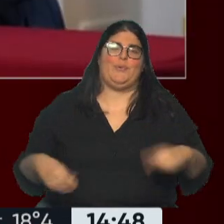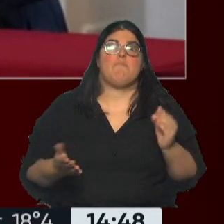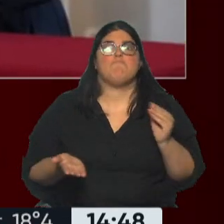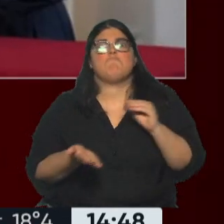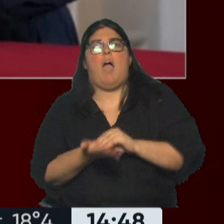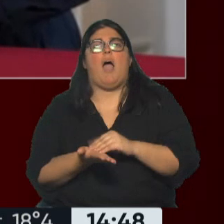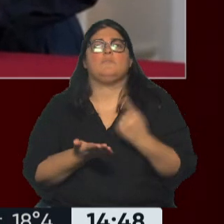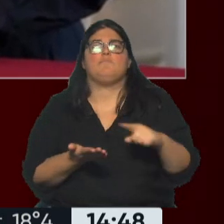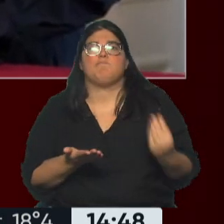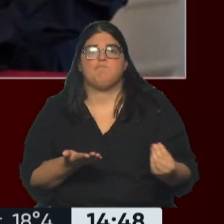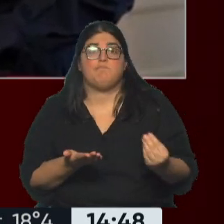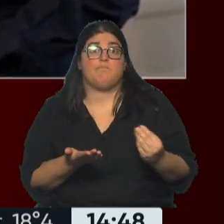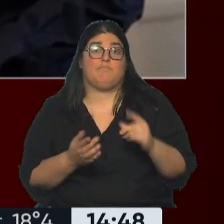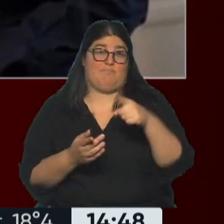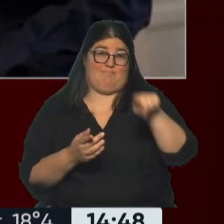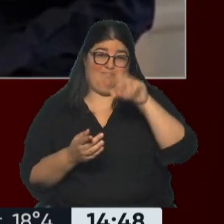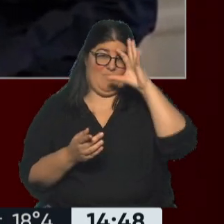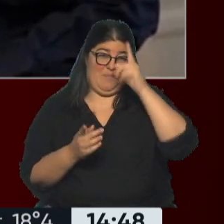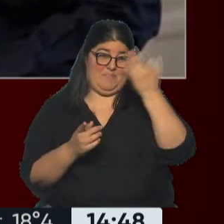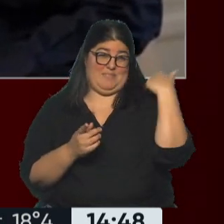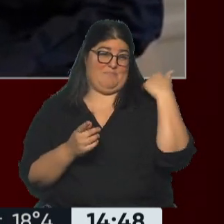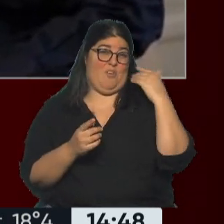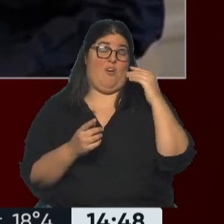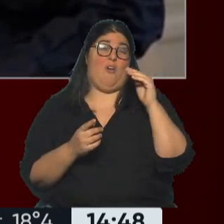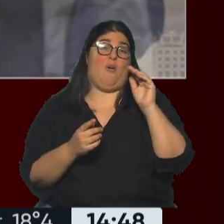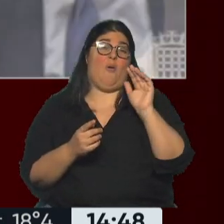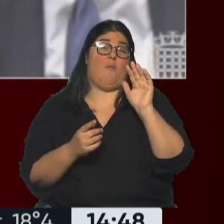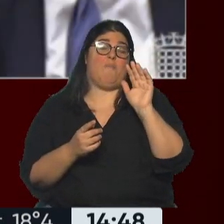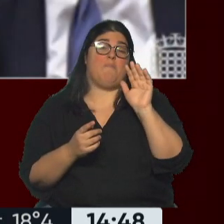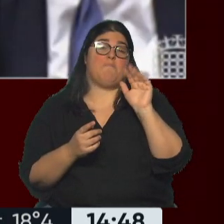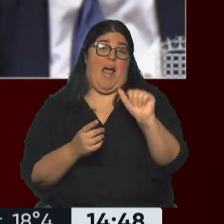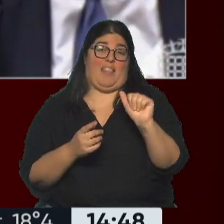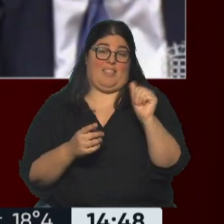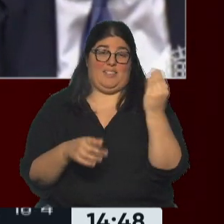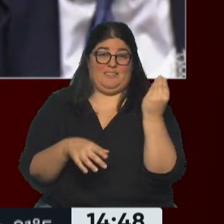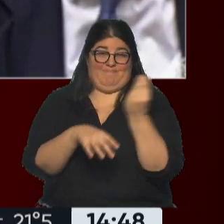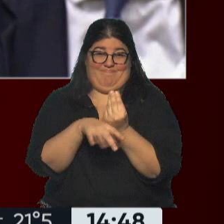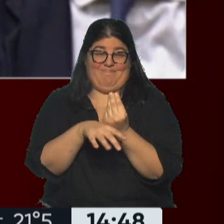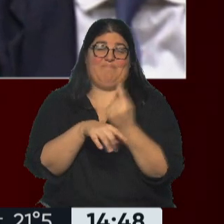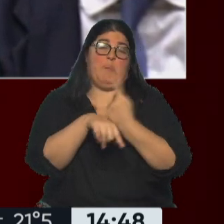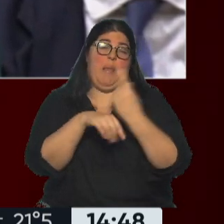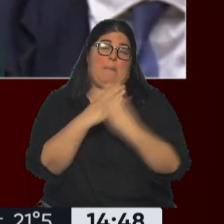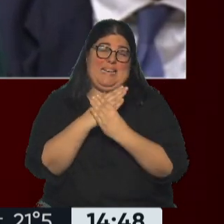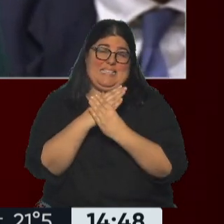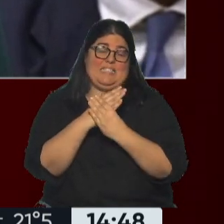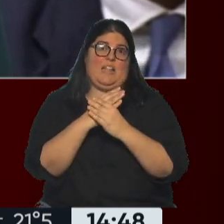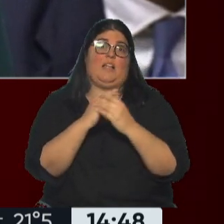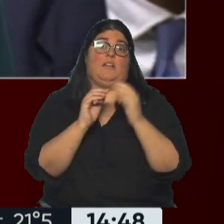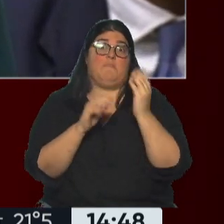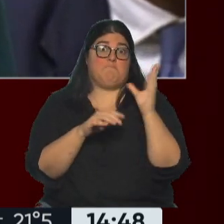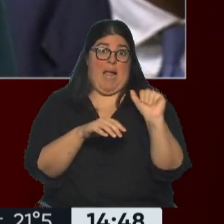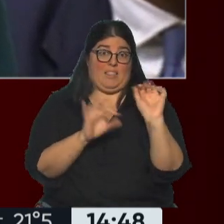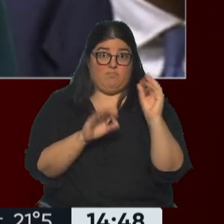recordemos, el martes asume Liz Truss como primera ministra, pocos días, 2 días después, el fallecimiento de la